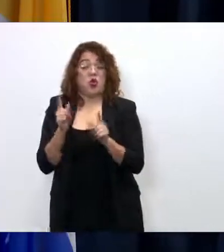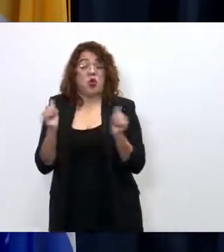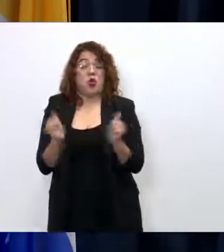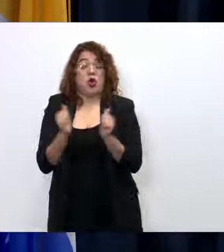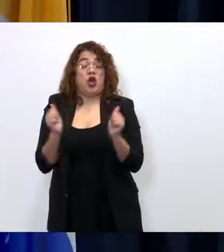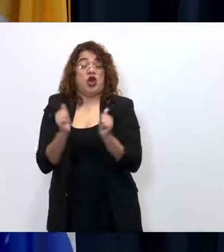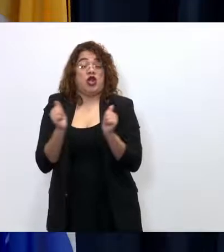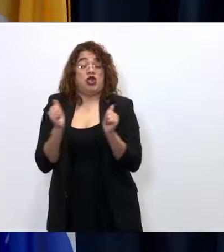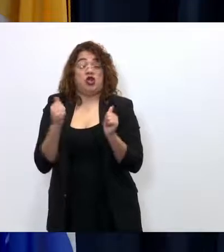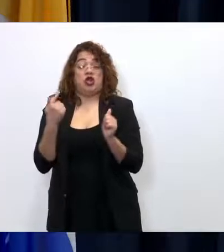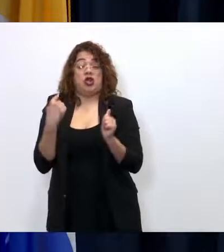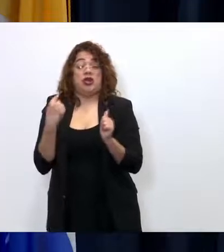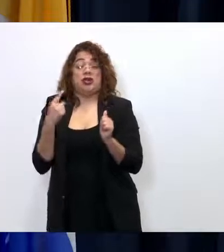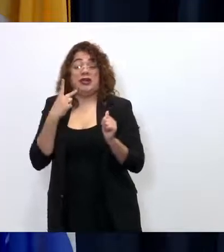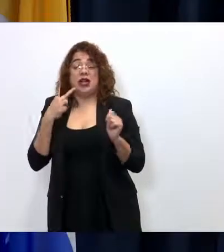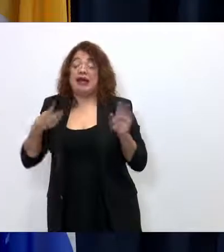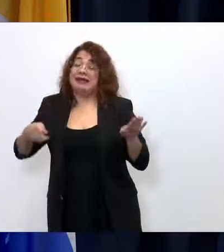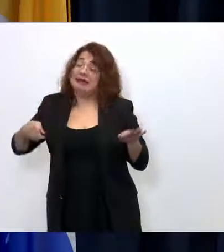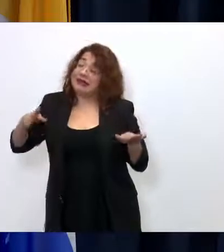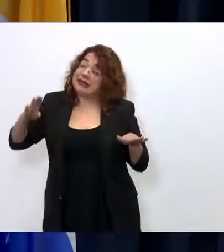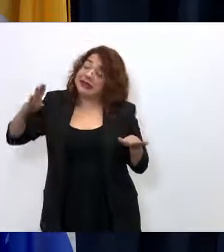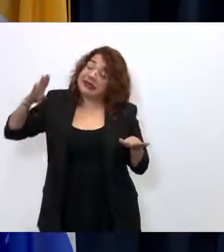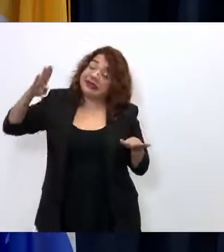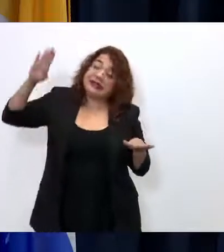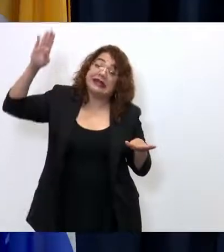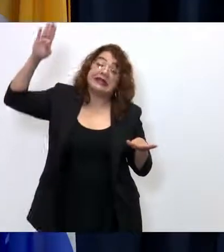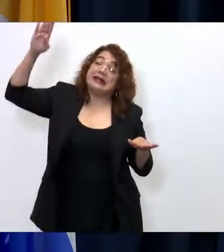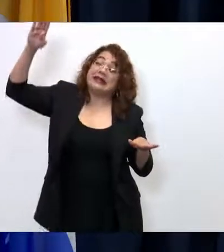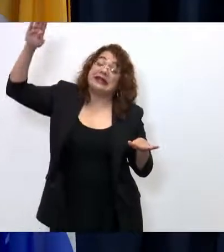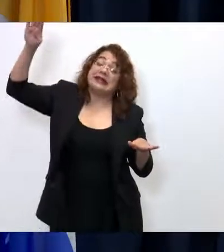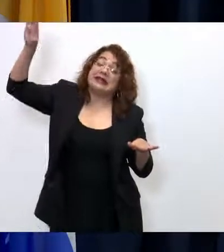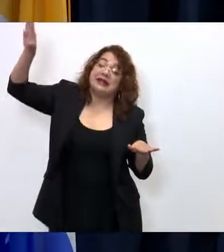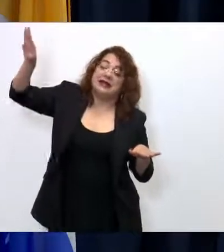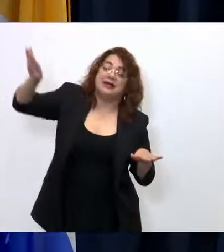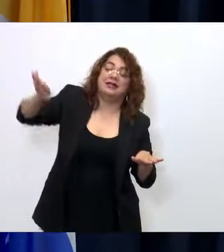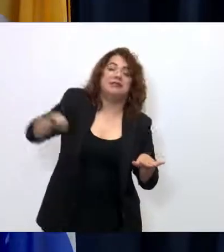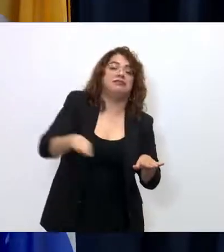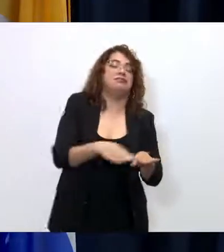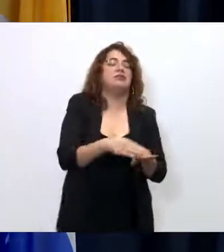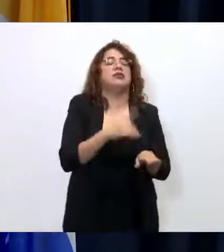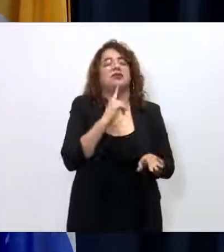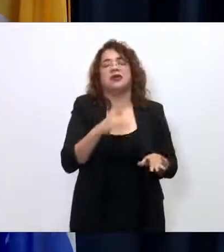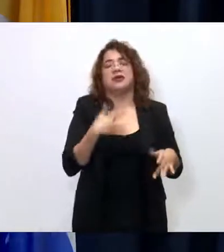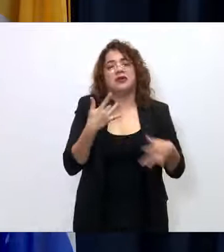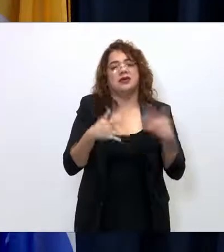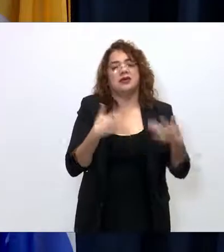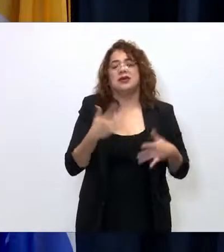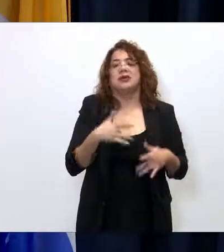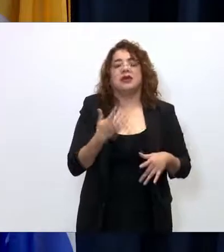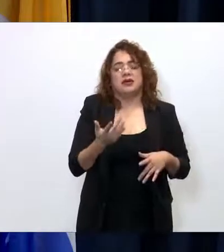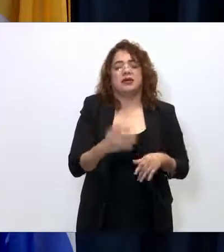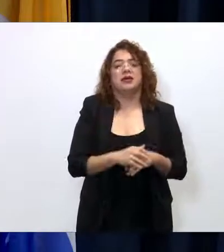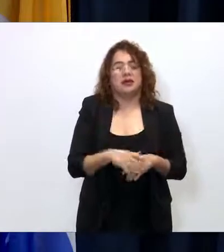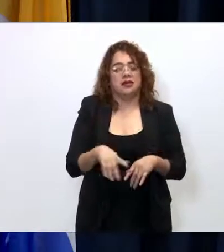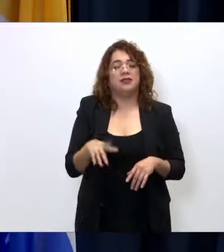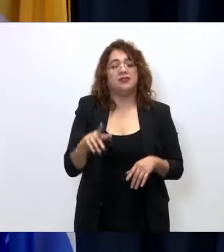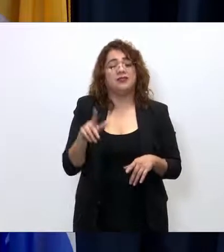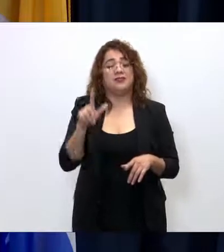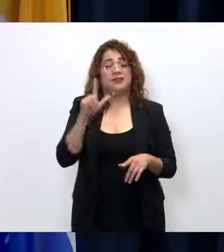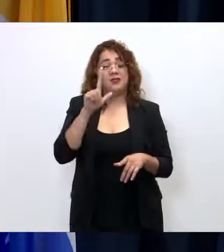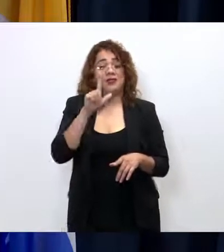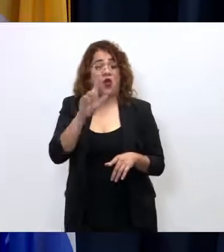pasado, finales del año pasado, principios de este año. Long Beach, así como los alrededores del sur de California, tienen